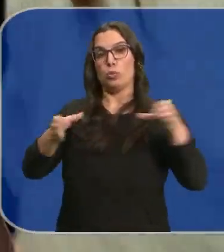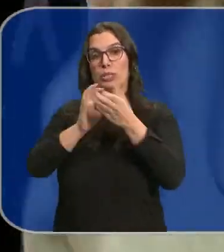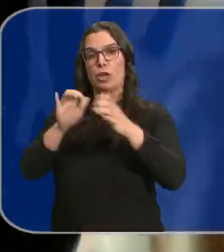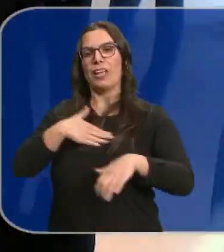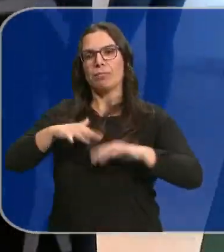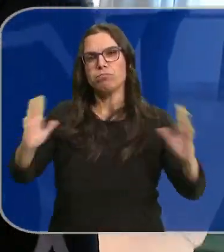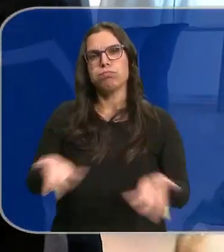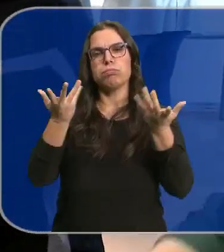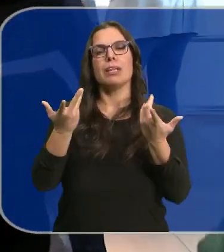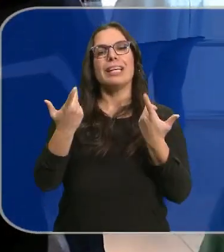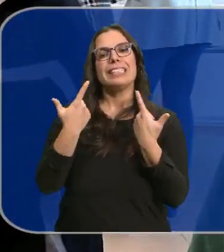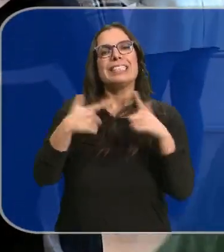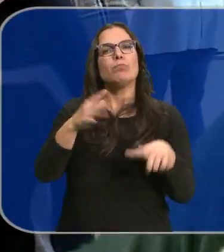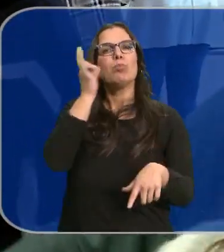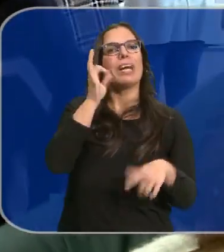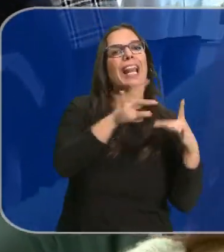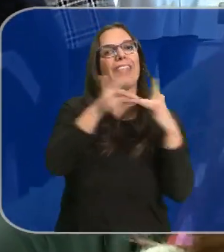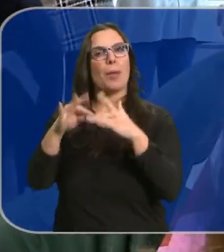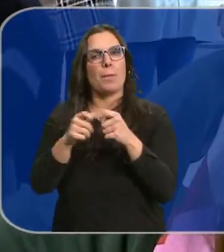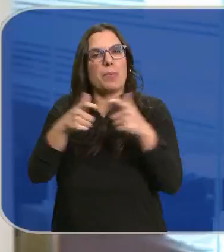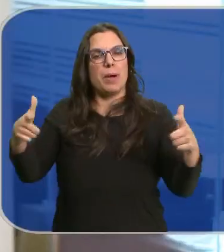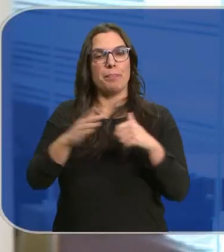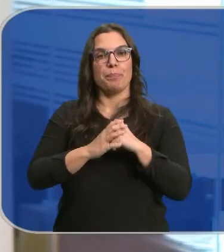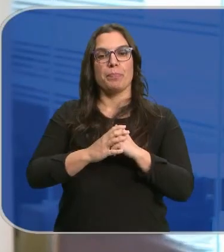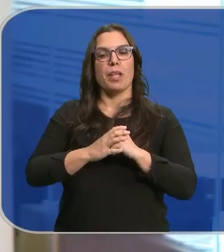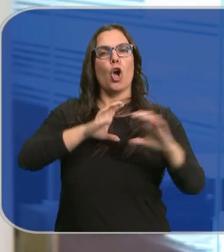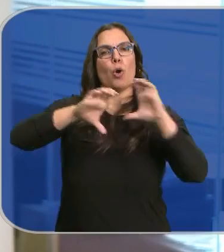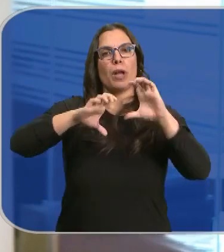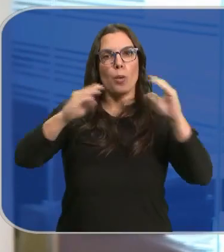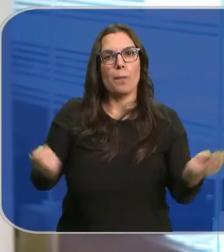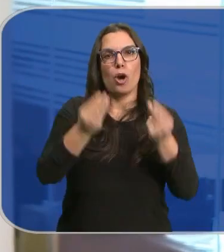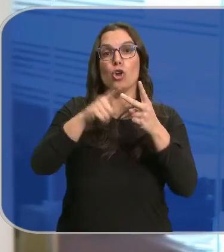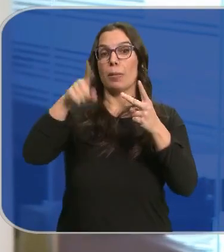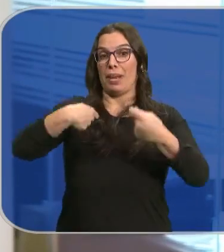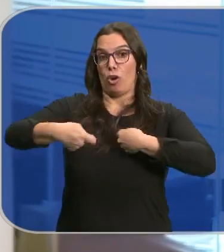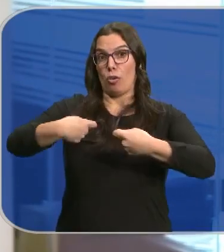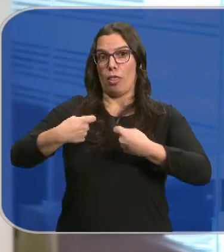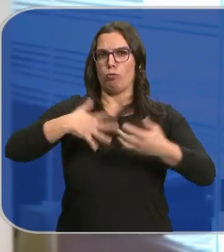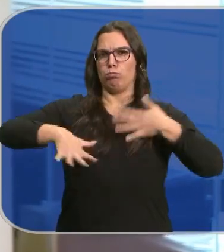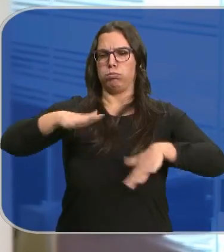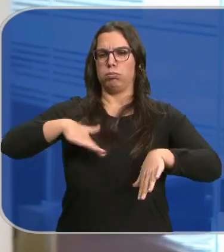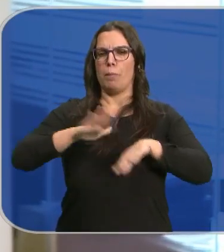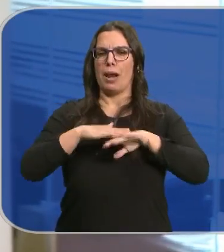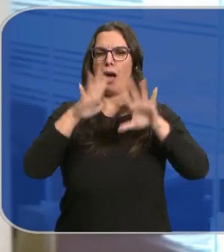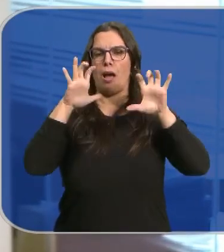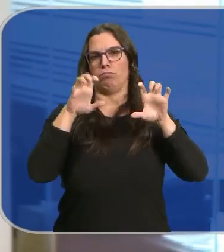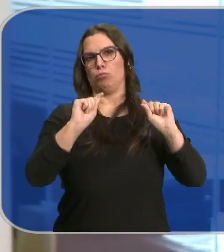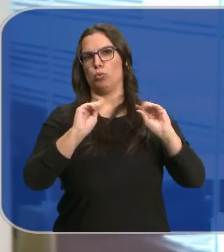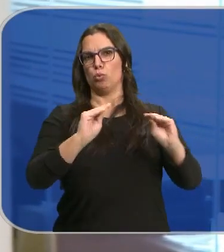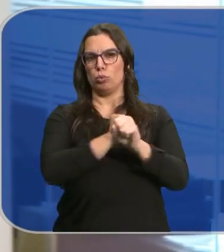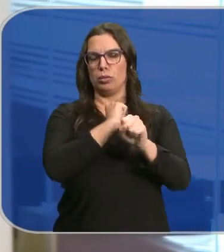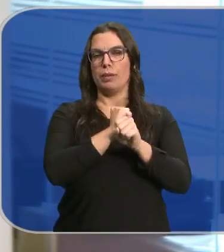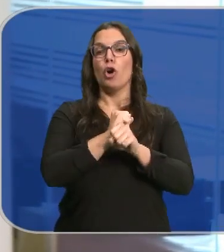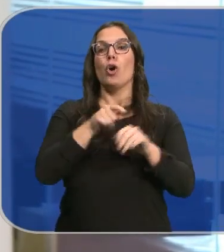potenciar el liderazgo del sector femenino. Aprender a comunicarse mejor, de negociación muy importante a la hora en su trabajo, de